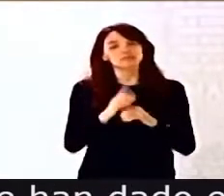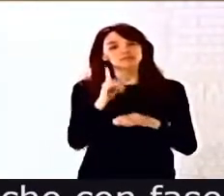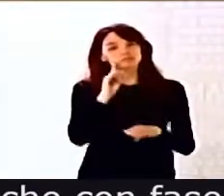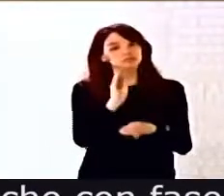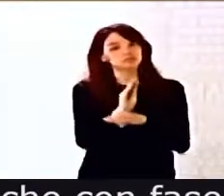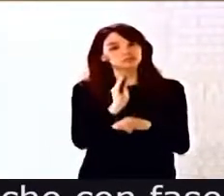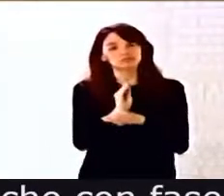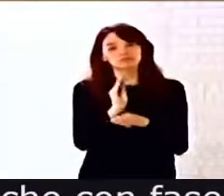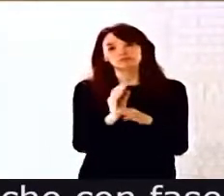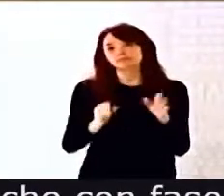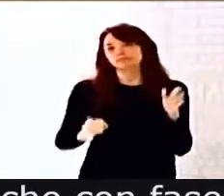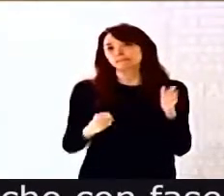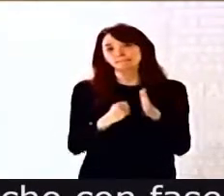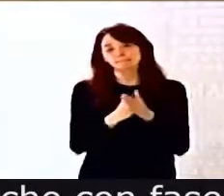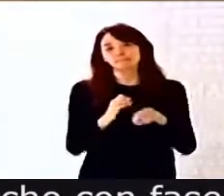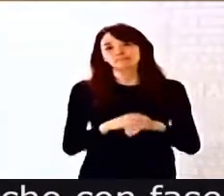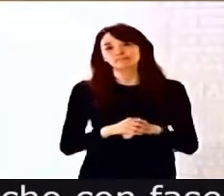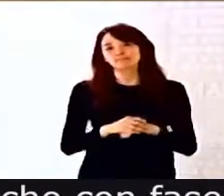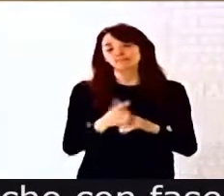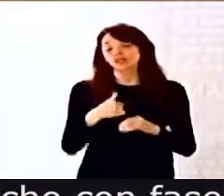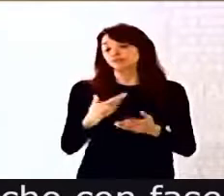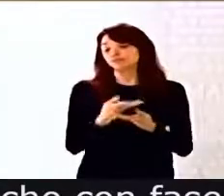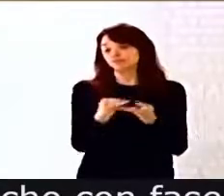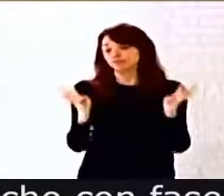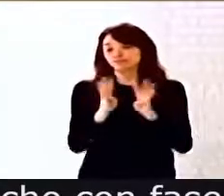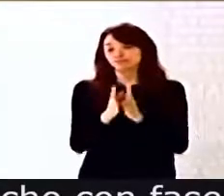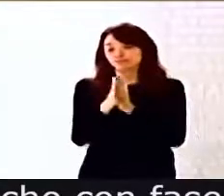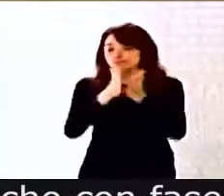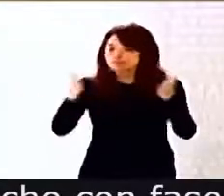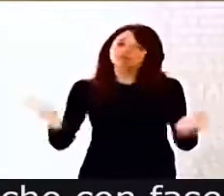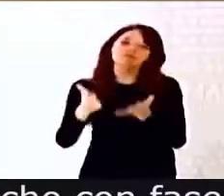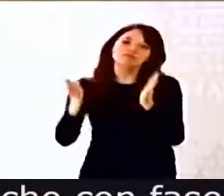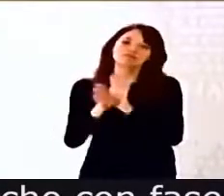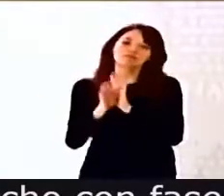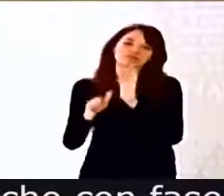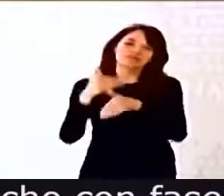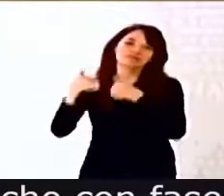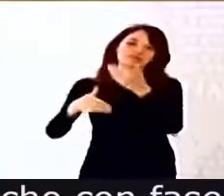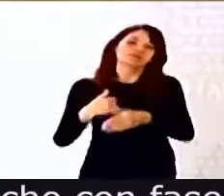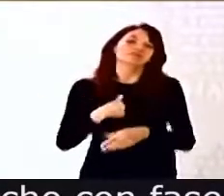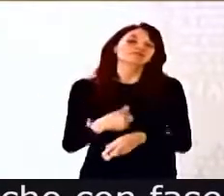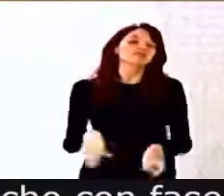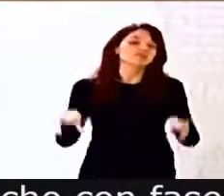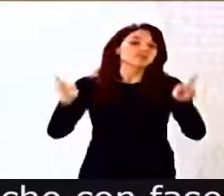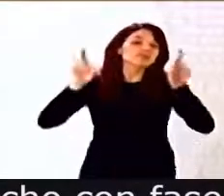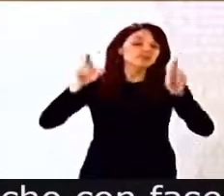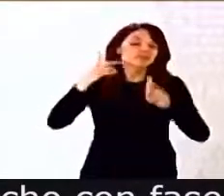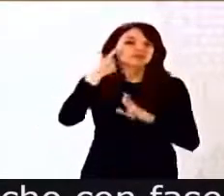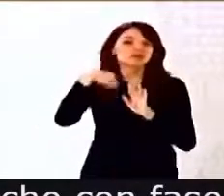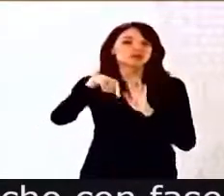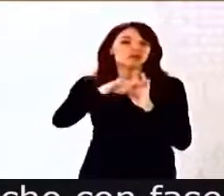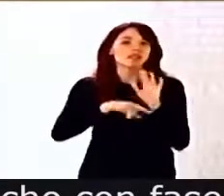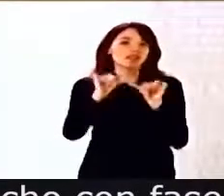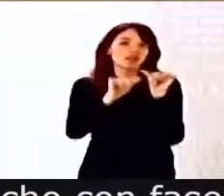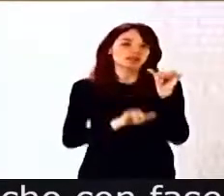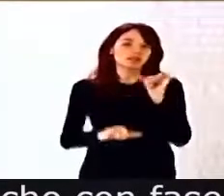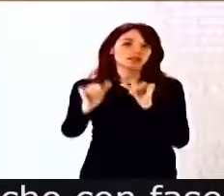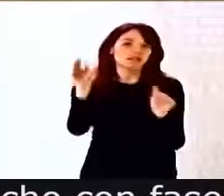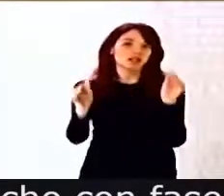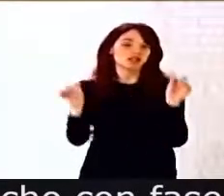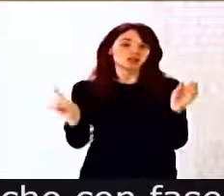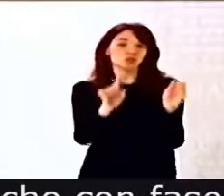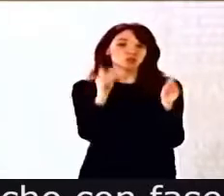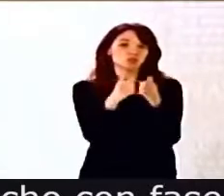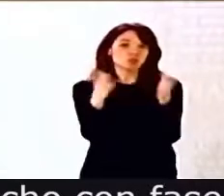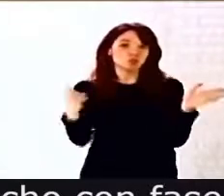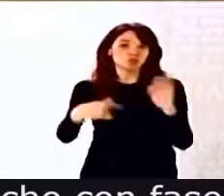seguridad, y a lo cual animo a la población a que lo siga haciendo. Yo espero que las medidas que se pongan en marcha en la fase 1 se